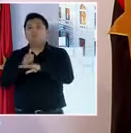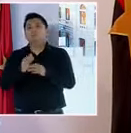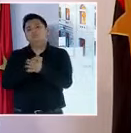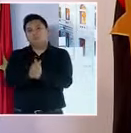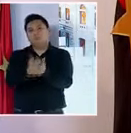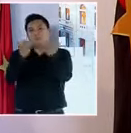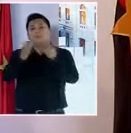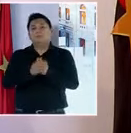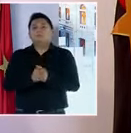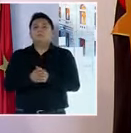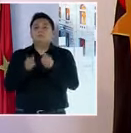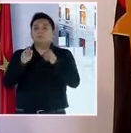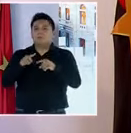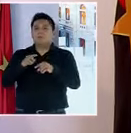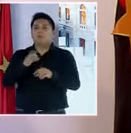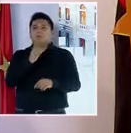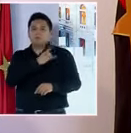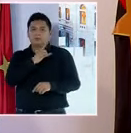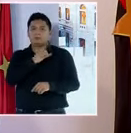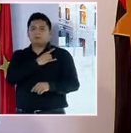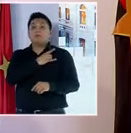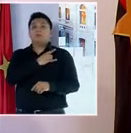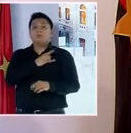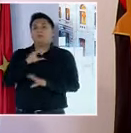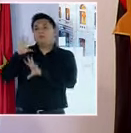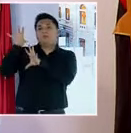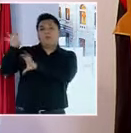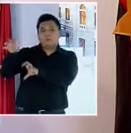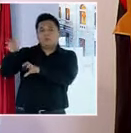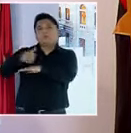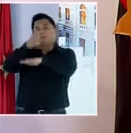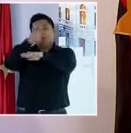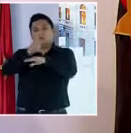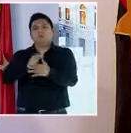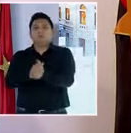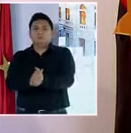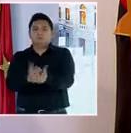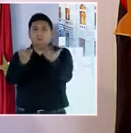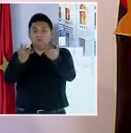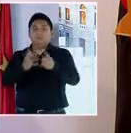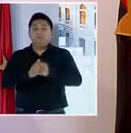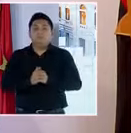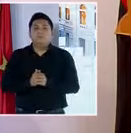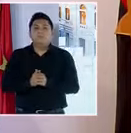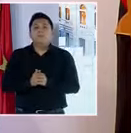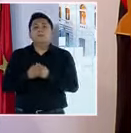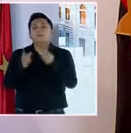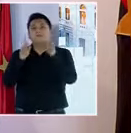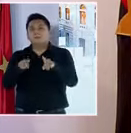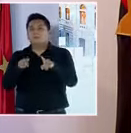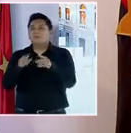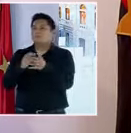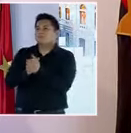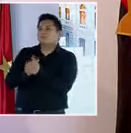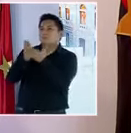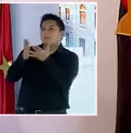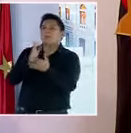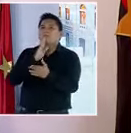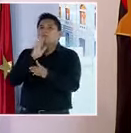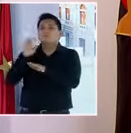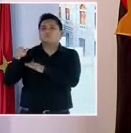la Universidad de Pamplona, de la misma manera a los representantes del sector deportivo,